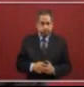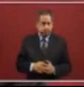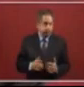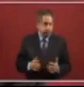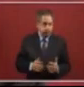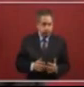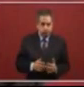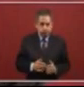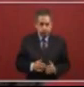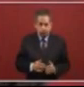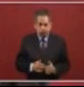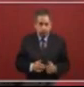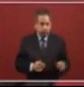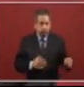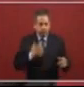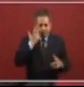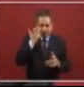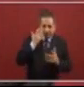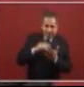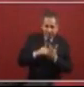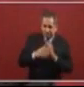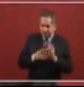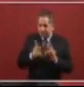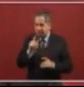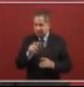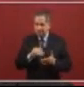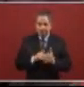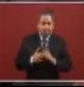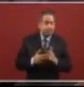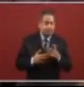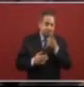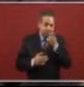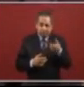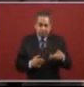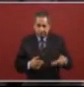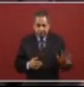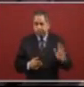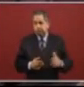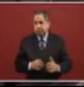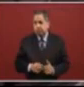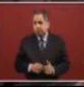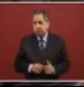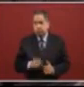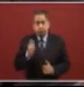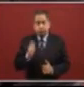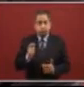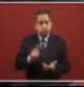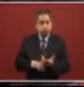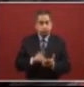pues una argucia el decir que